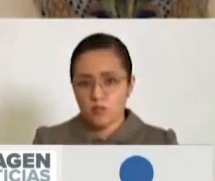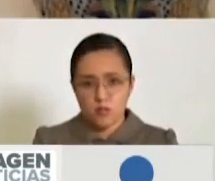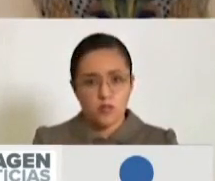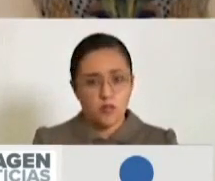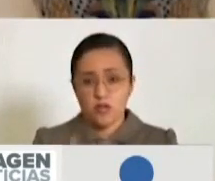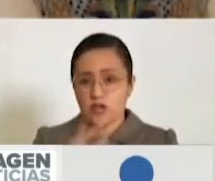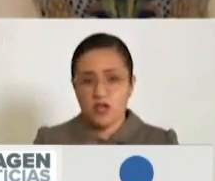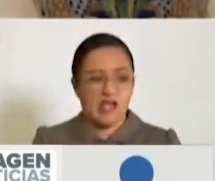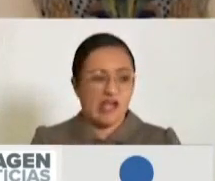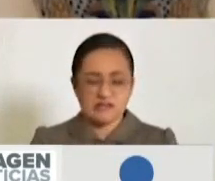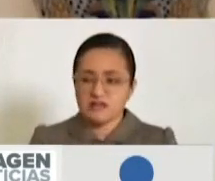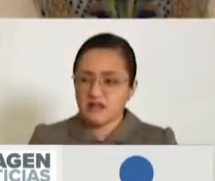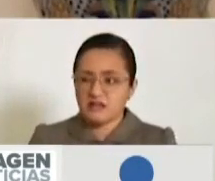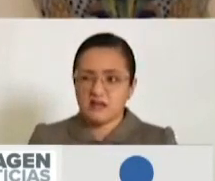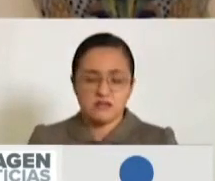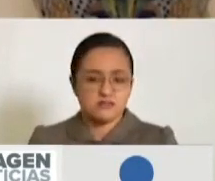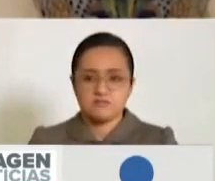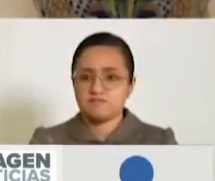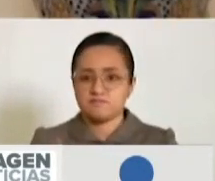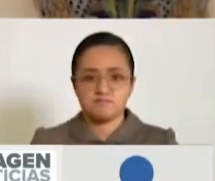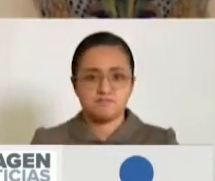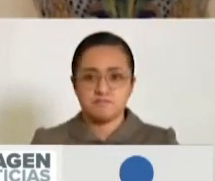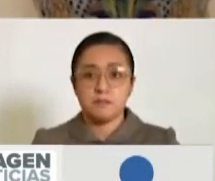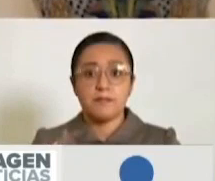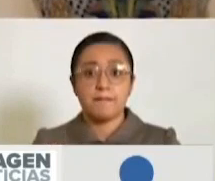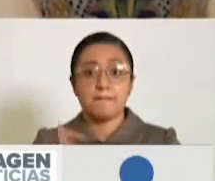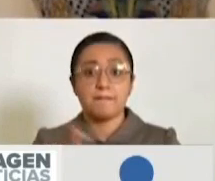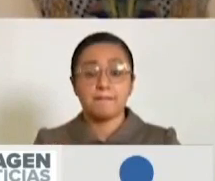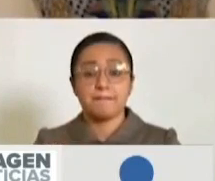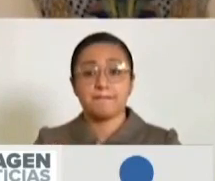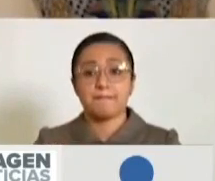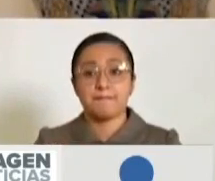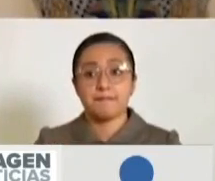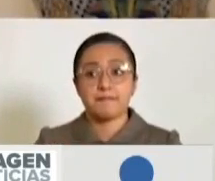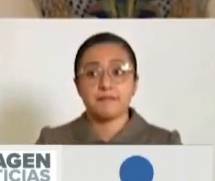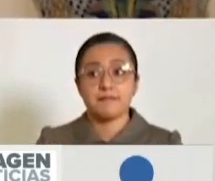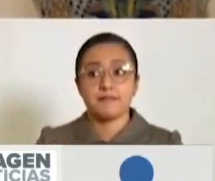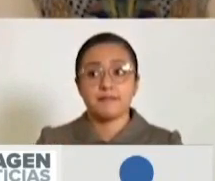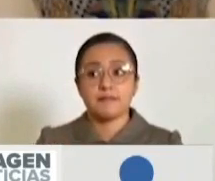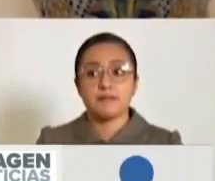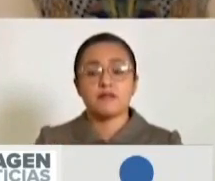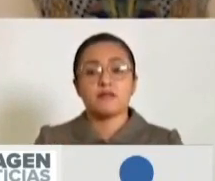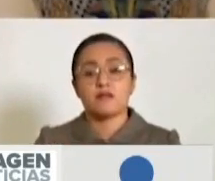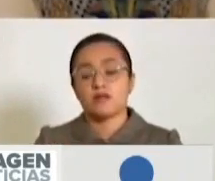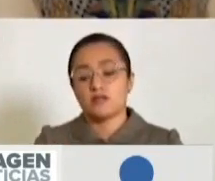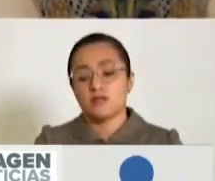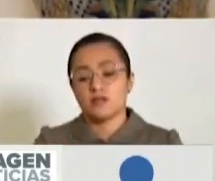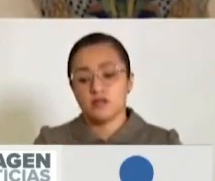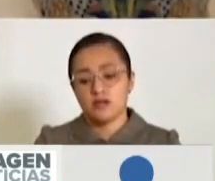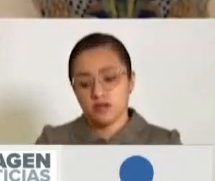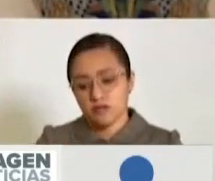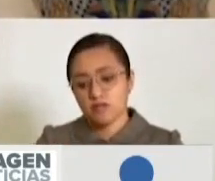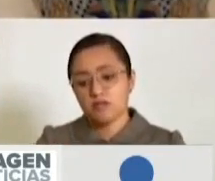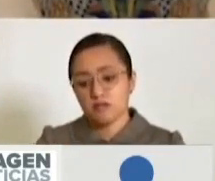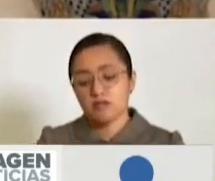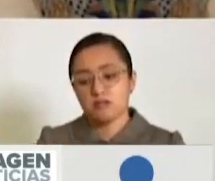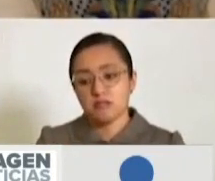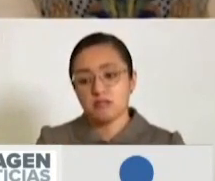sí pero tiene que garantizar el desarrollo económico